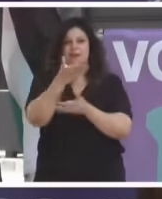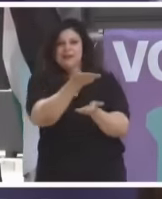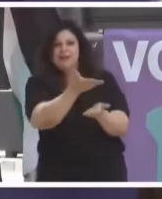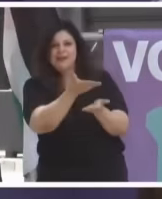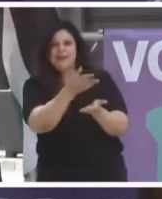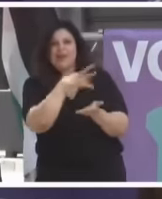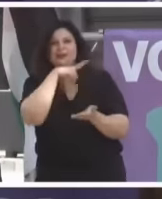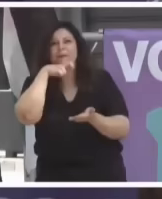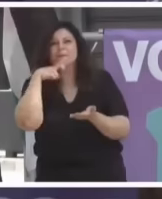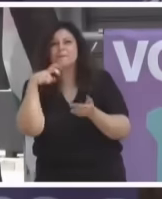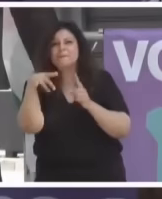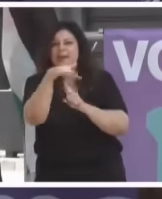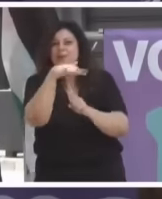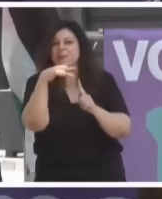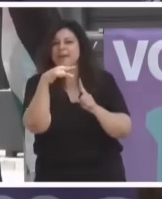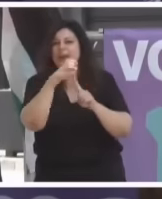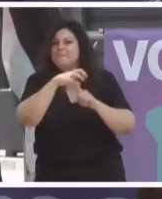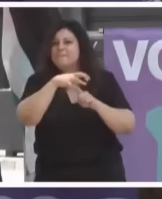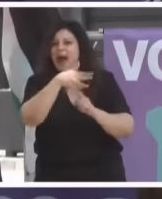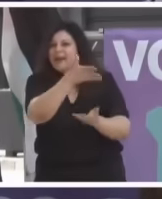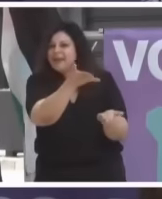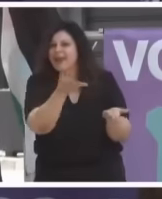medioambiental que es Doñana.